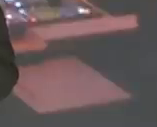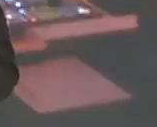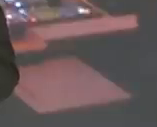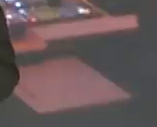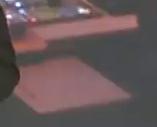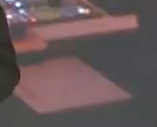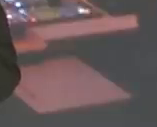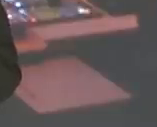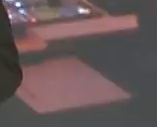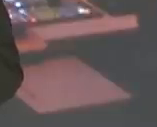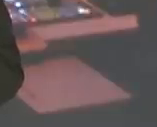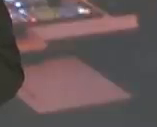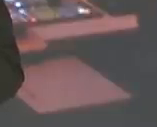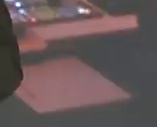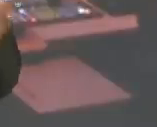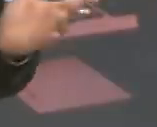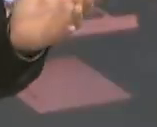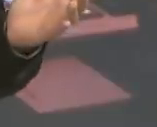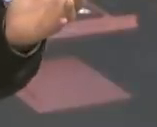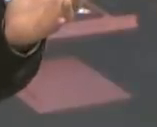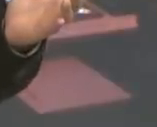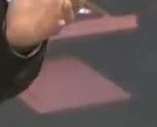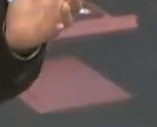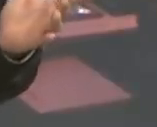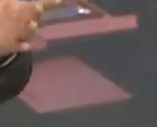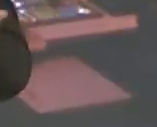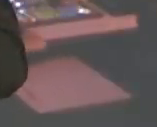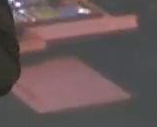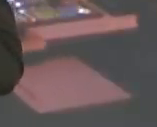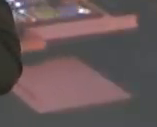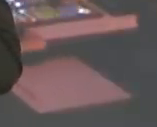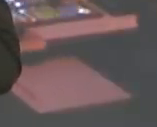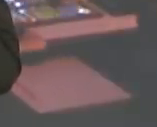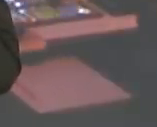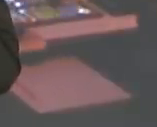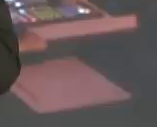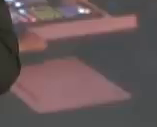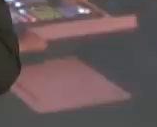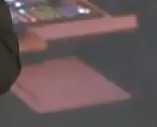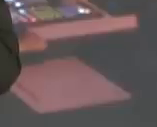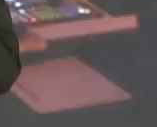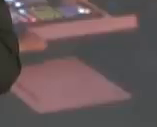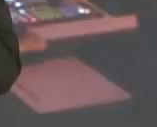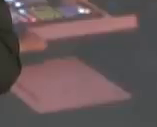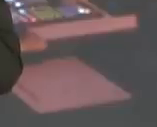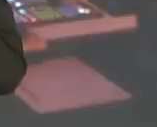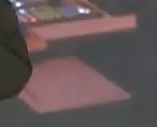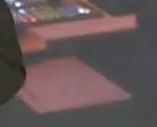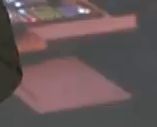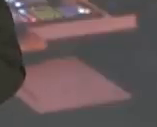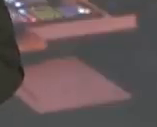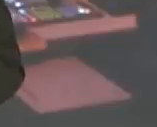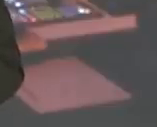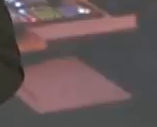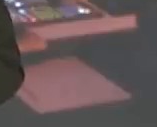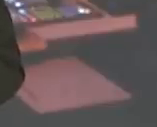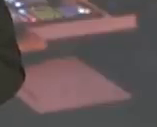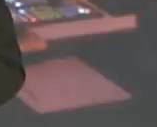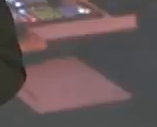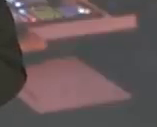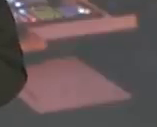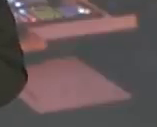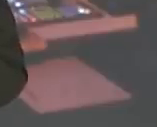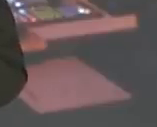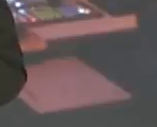Y en 360 continuamos con más información cuando ya son las 7:41 de la noche, porque tenemos en línea a la vicepresidenta ejecutiva